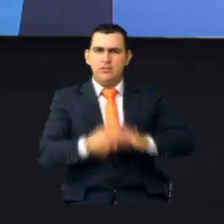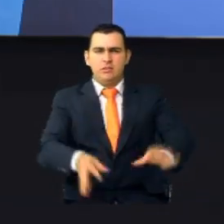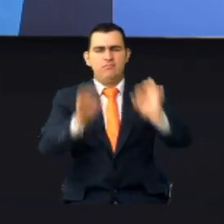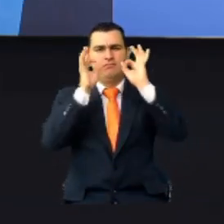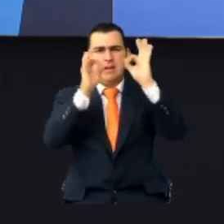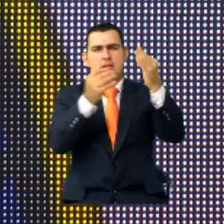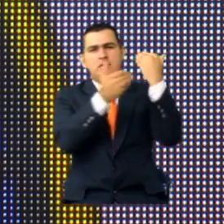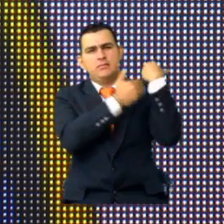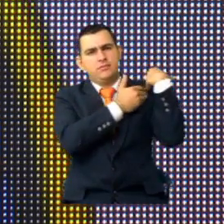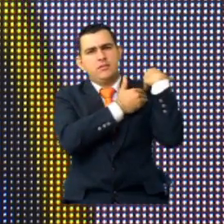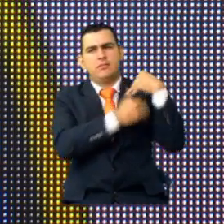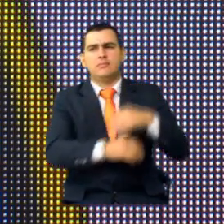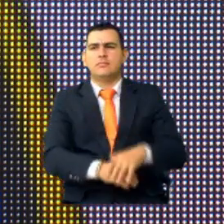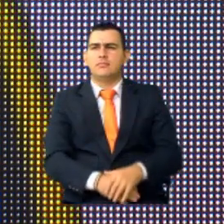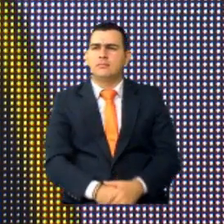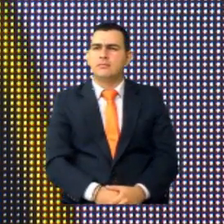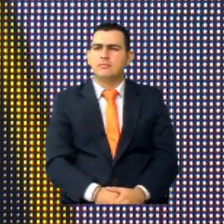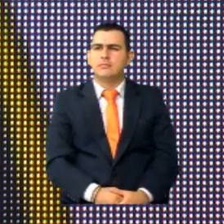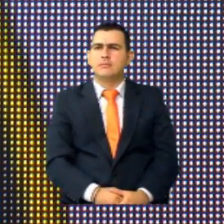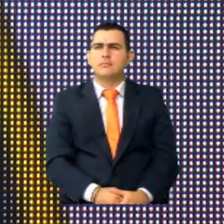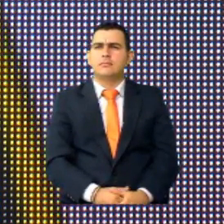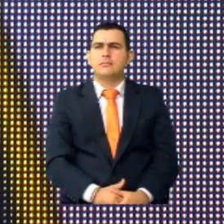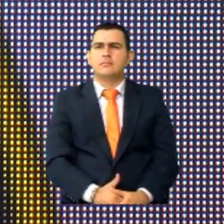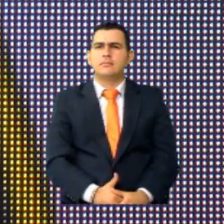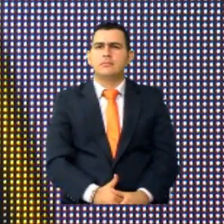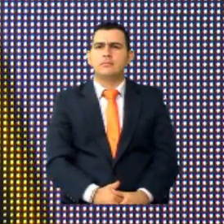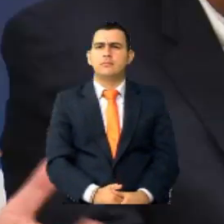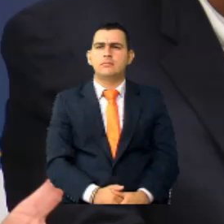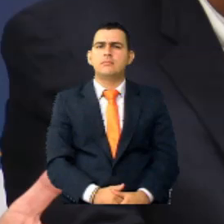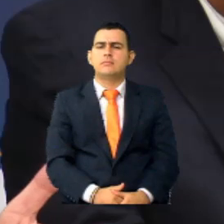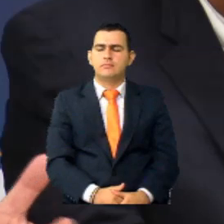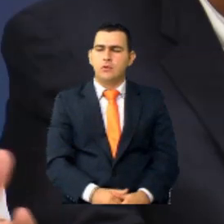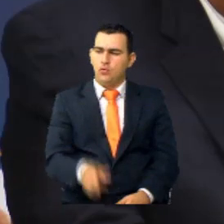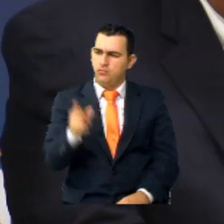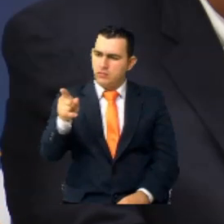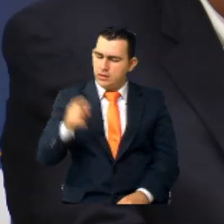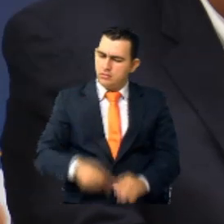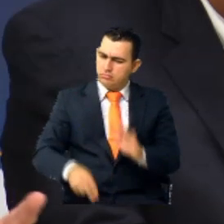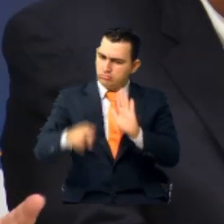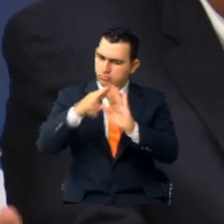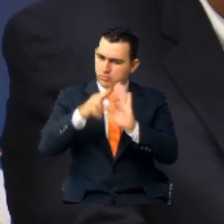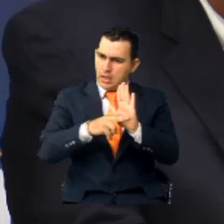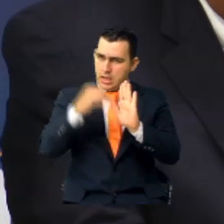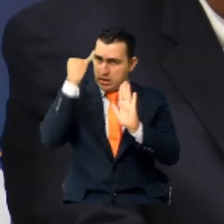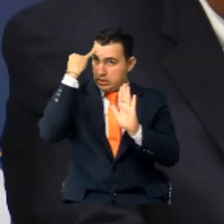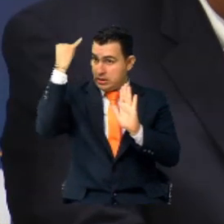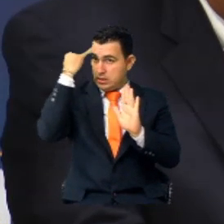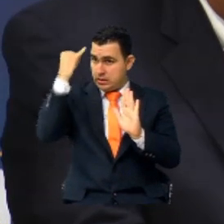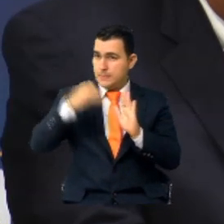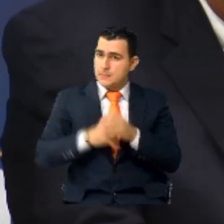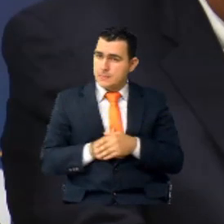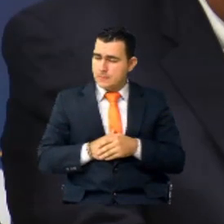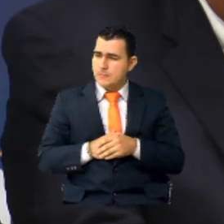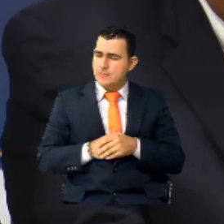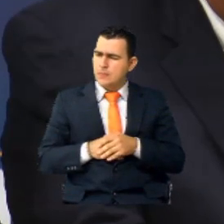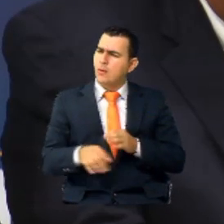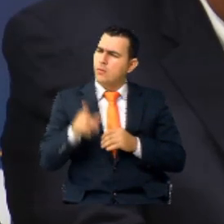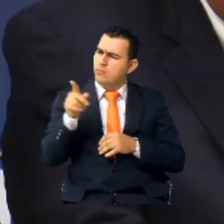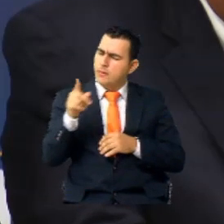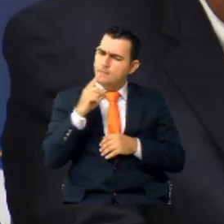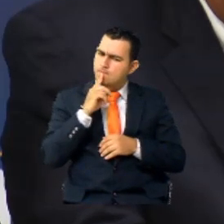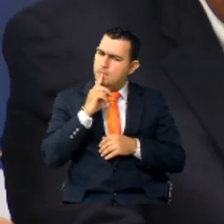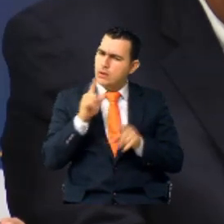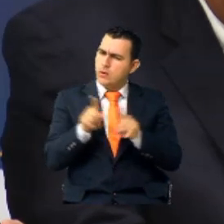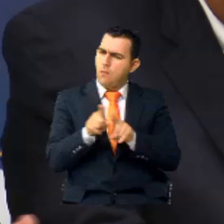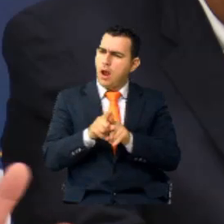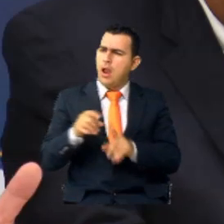responsable. Turno de la contrapregunta, Luis Alberto. En ese orden de ideas, me parecería estar viendo a un joven